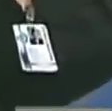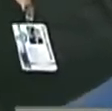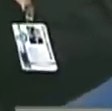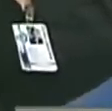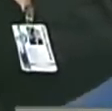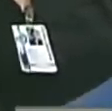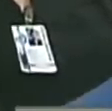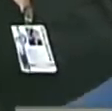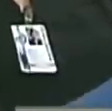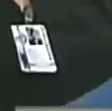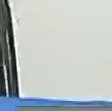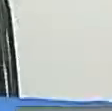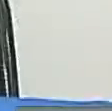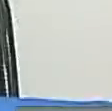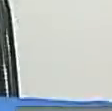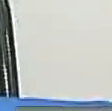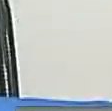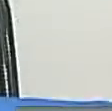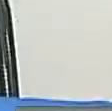privados de libertad